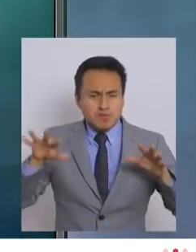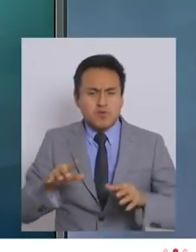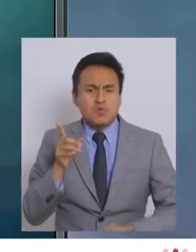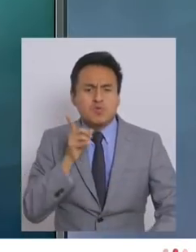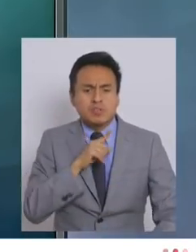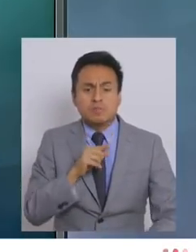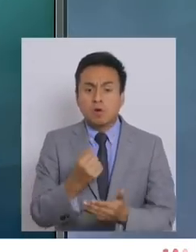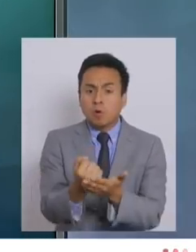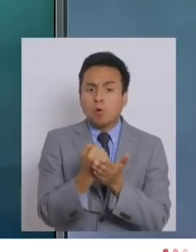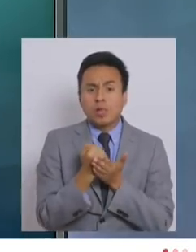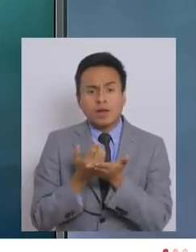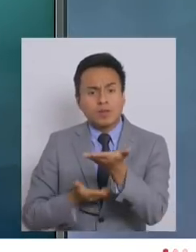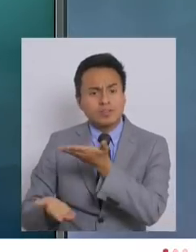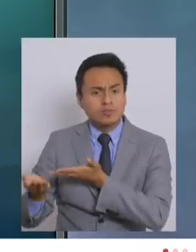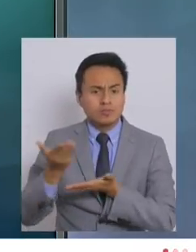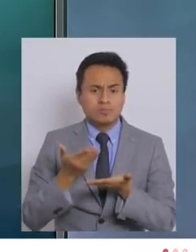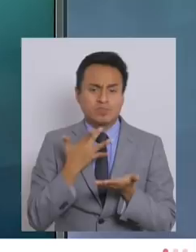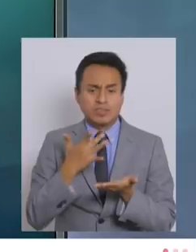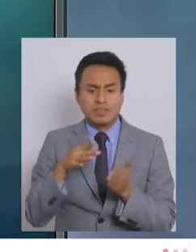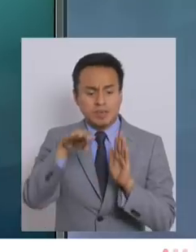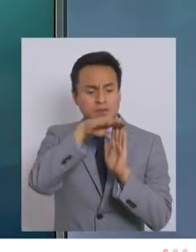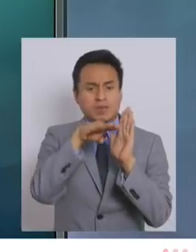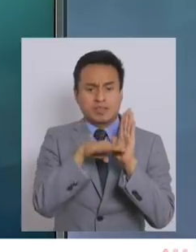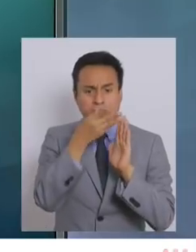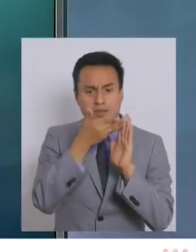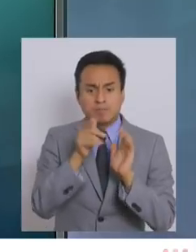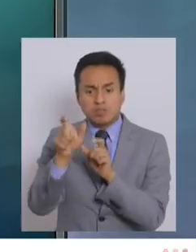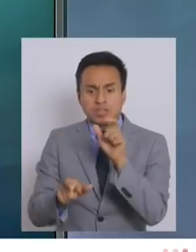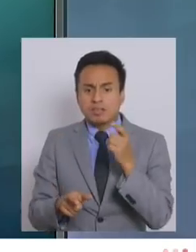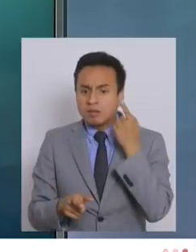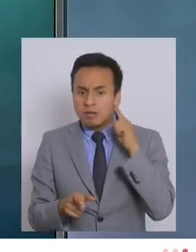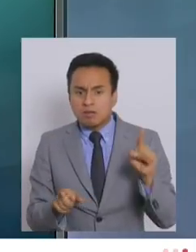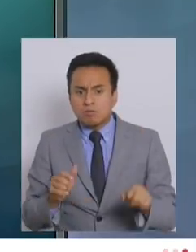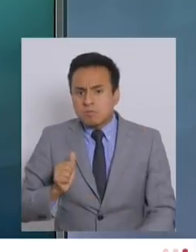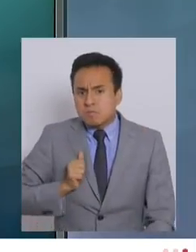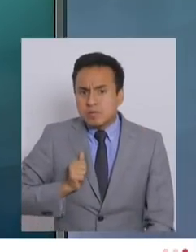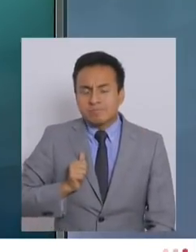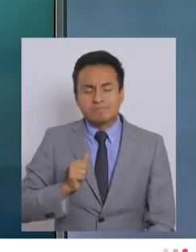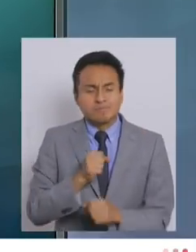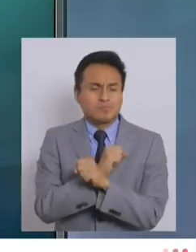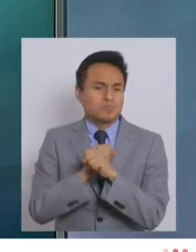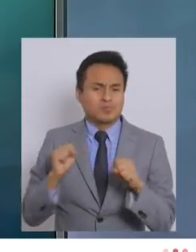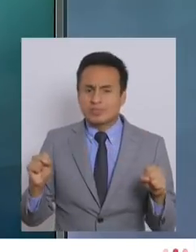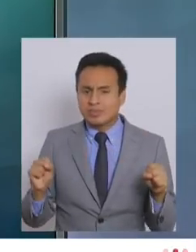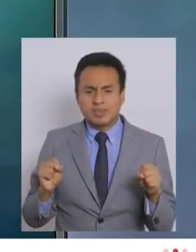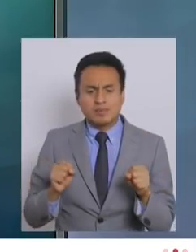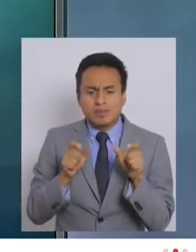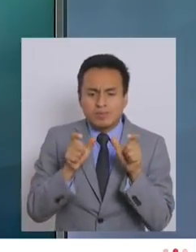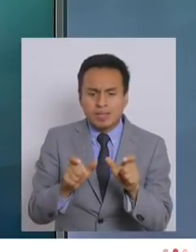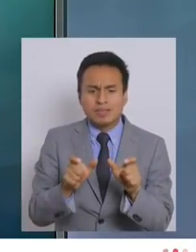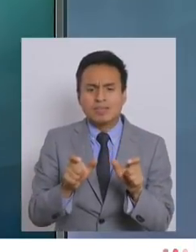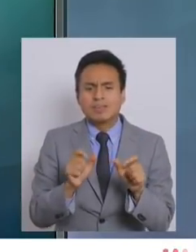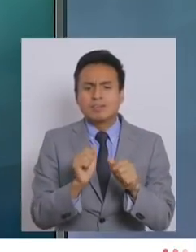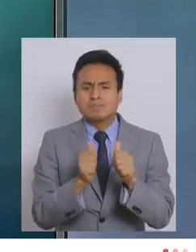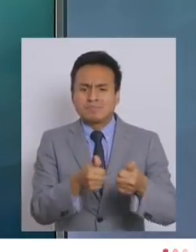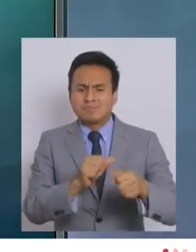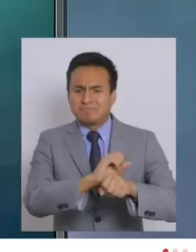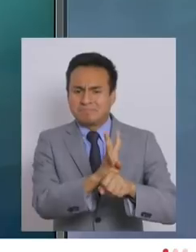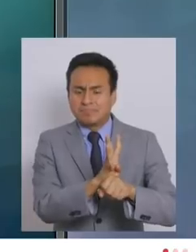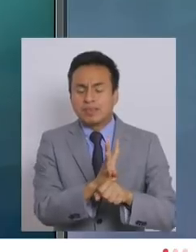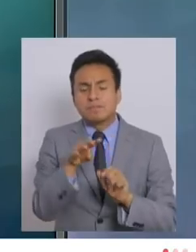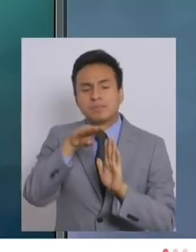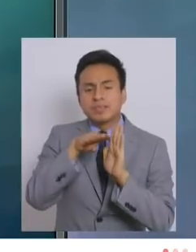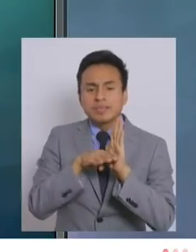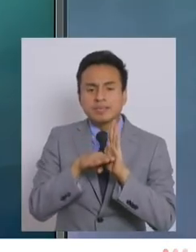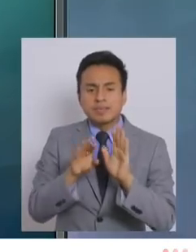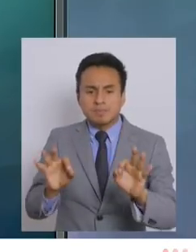esa colaboración que las medidas que acá tomamos si las personas no las toman es imposible que podamos controlar y salir bien de la pandemia estas medidas las hacemos